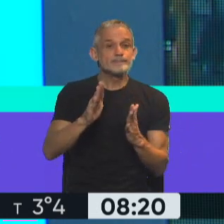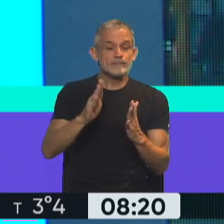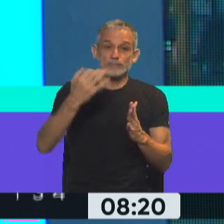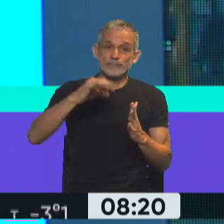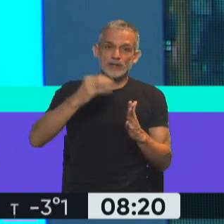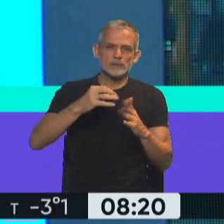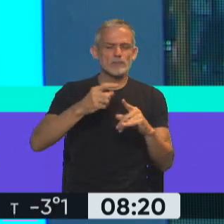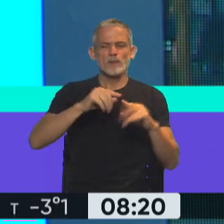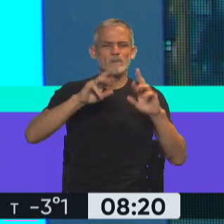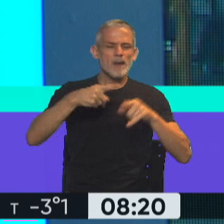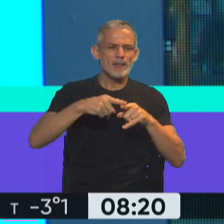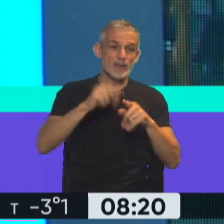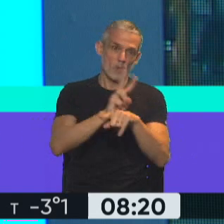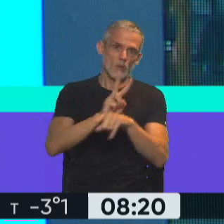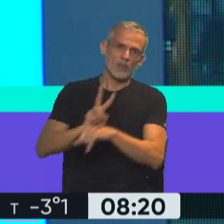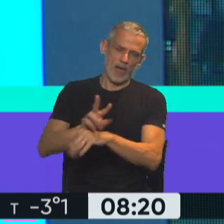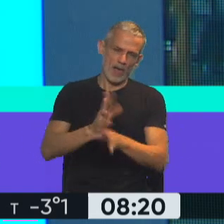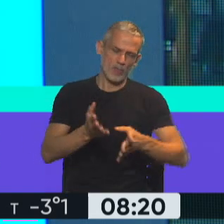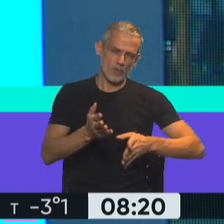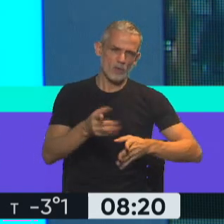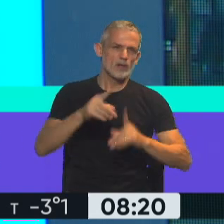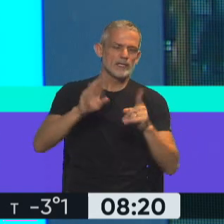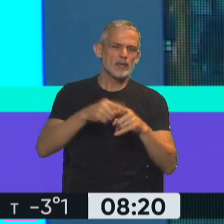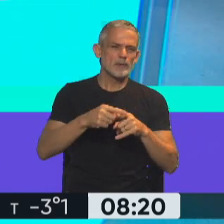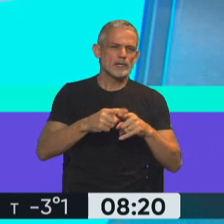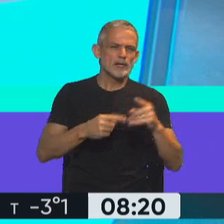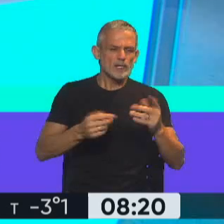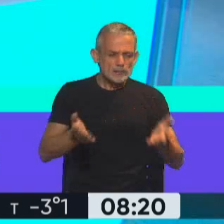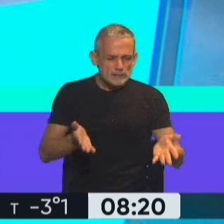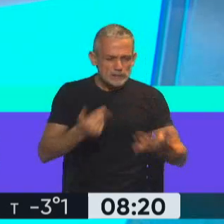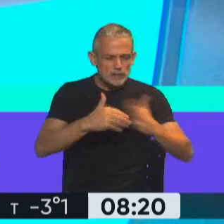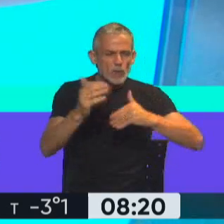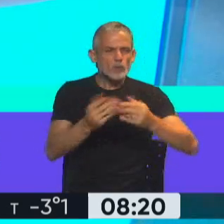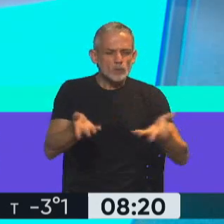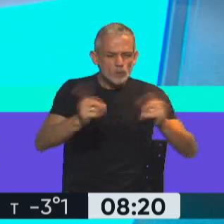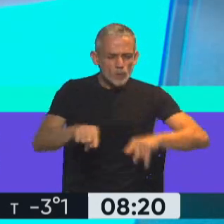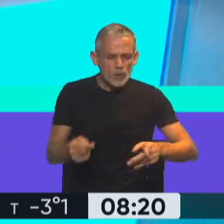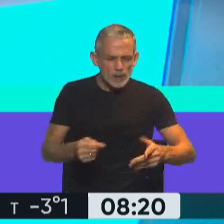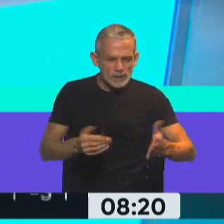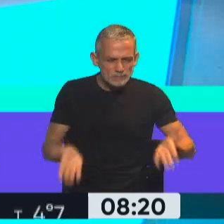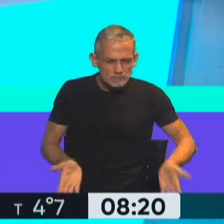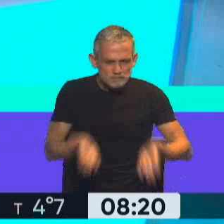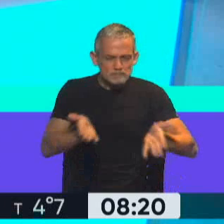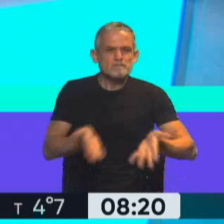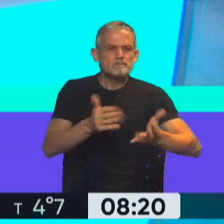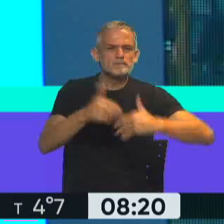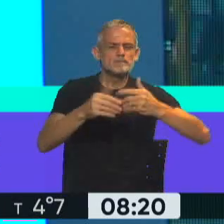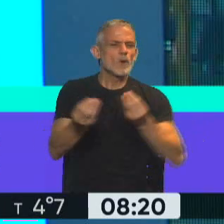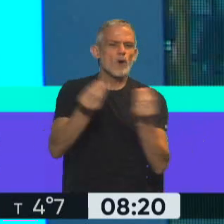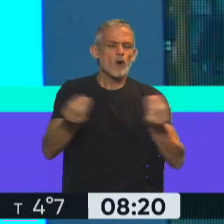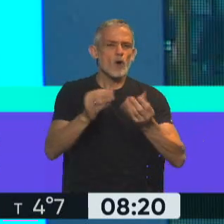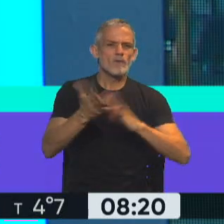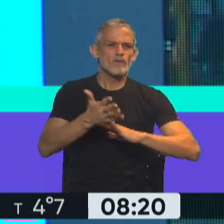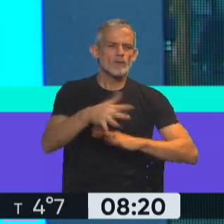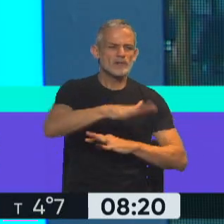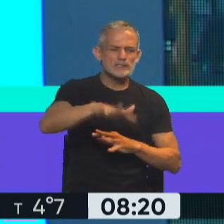ser las políticas del cuidado y sobre todo la reconstrucción. ¿Sí? Me parece que hay algo clave que es, bueno, ¿cómo se da la reconstrucción? ¿Cuáles son los